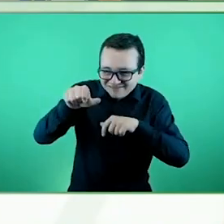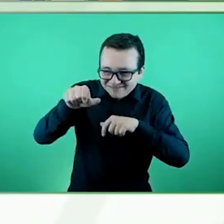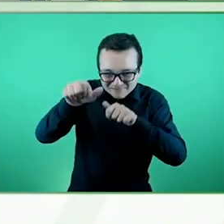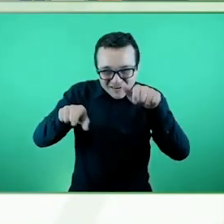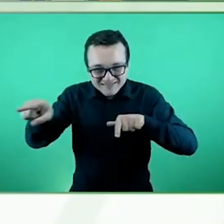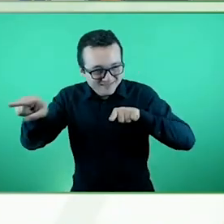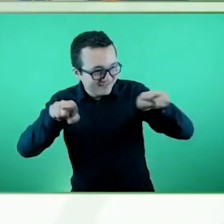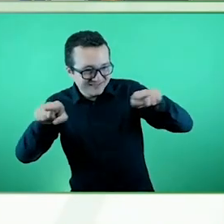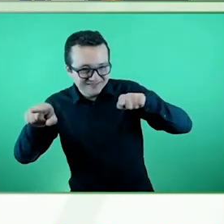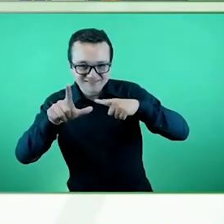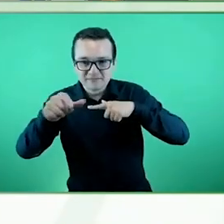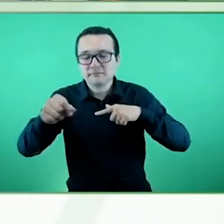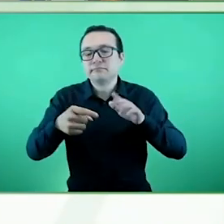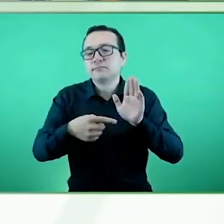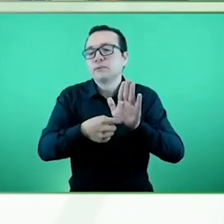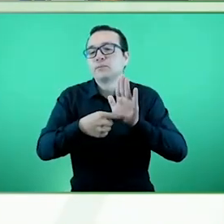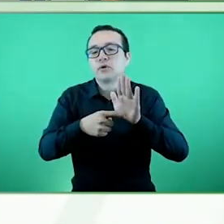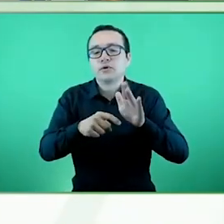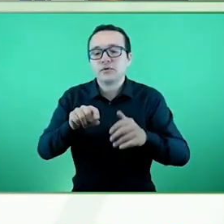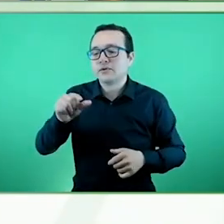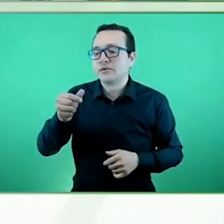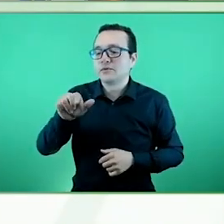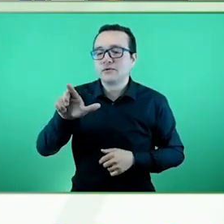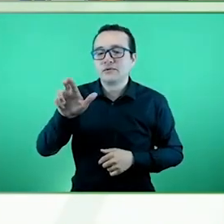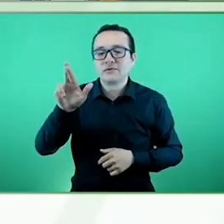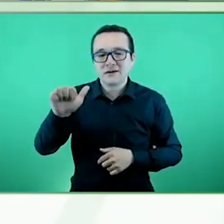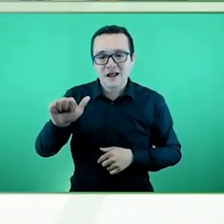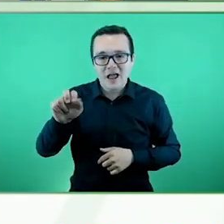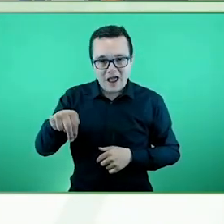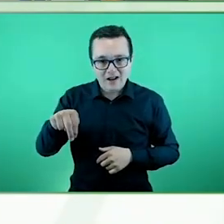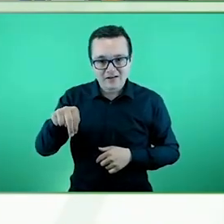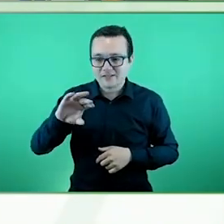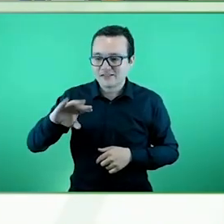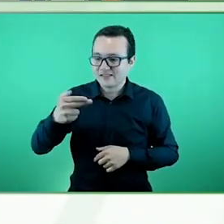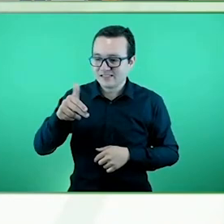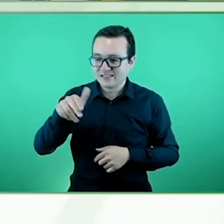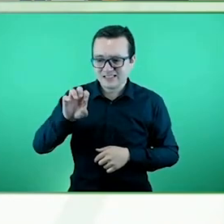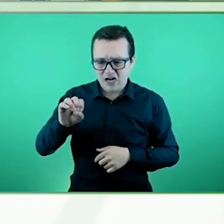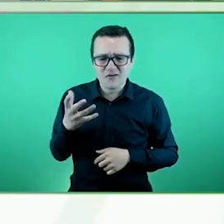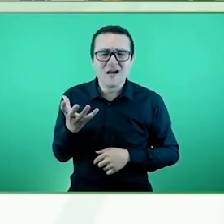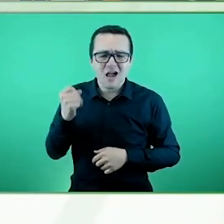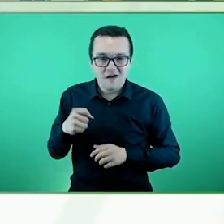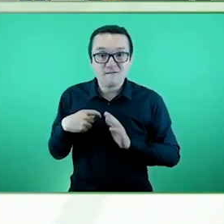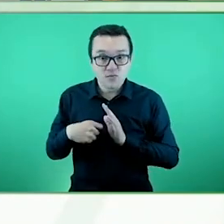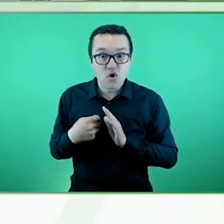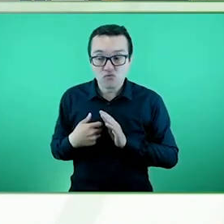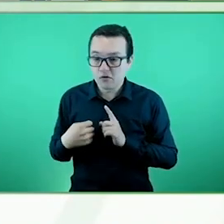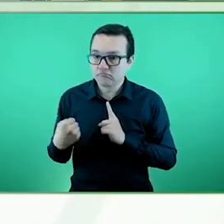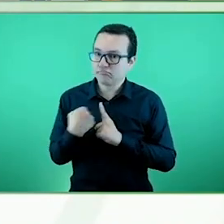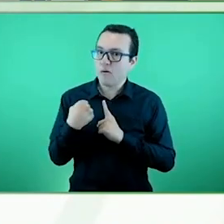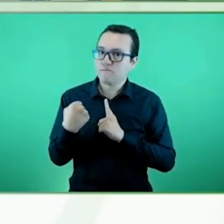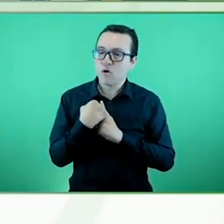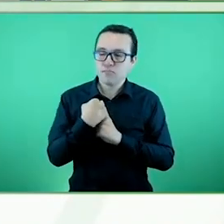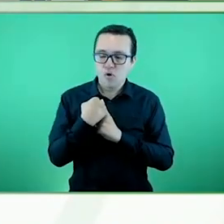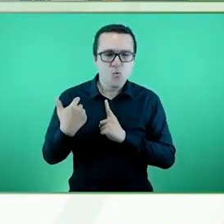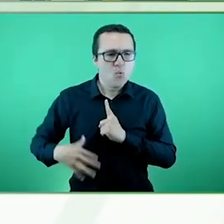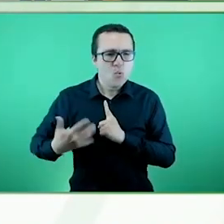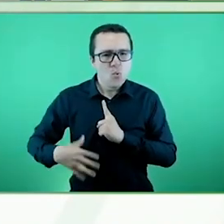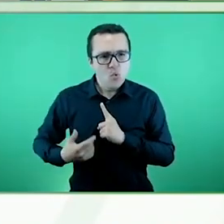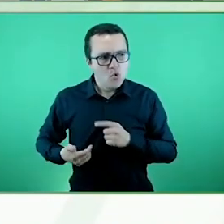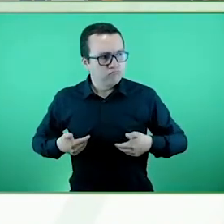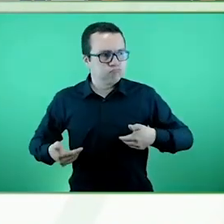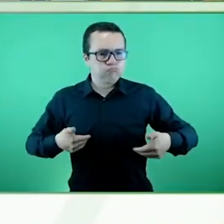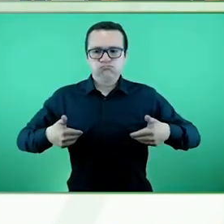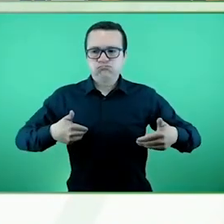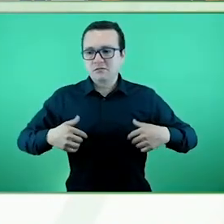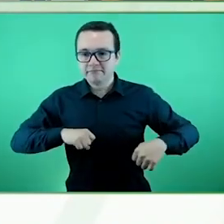Chaco, en donde tenemos un proyecto con muchos desafíos porque son proyectos comunitarios y con personas que